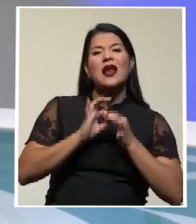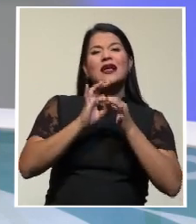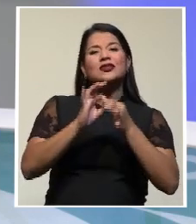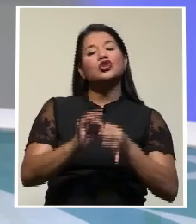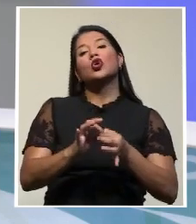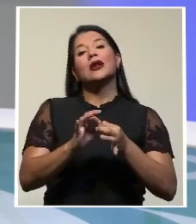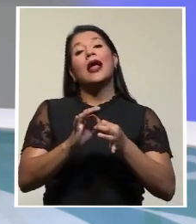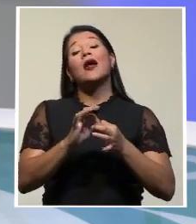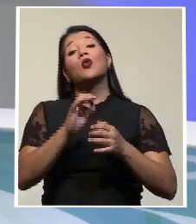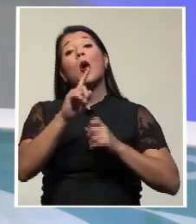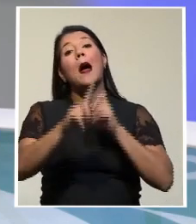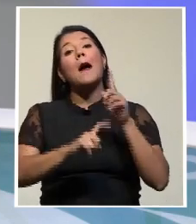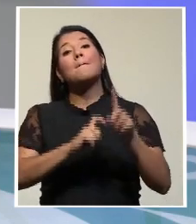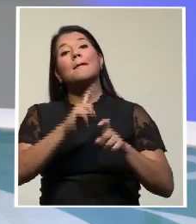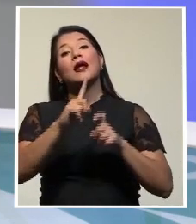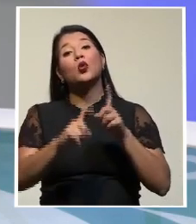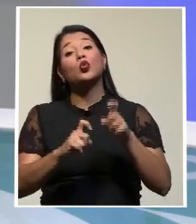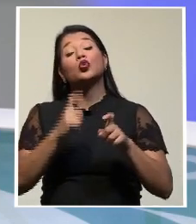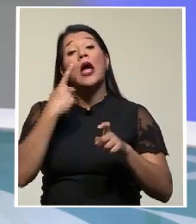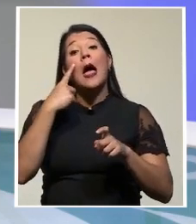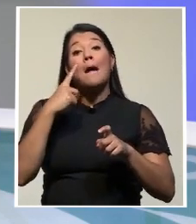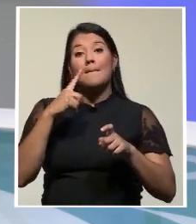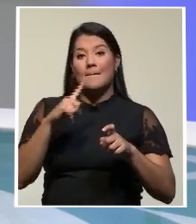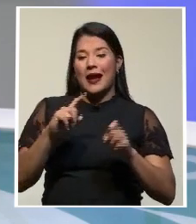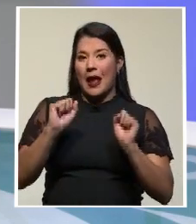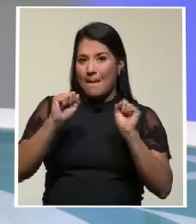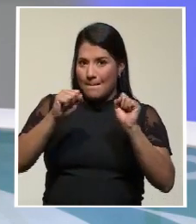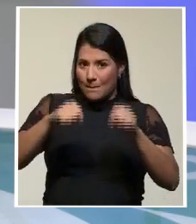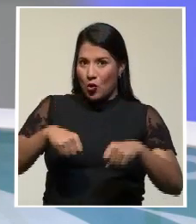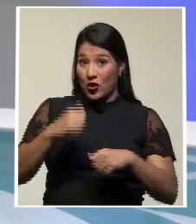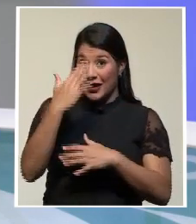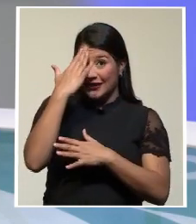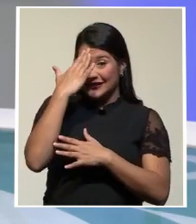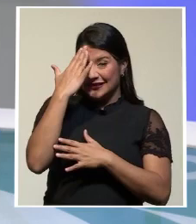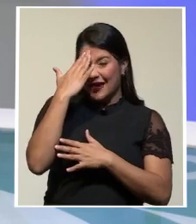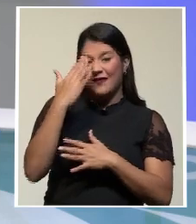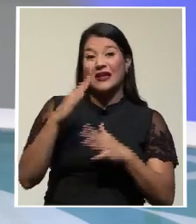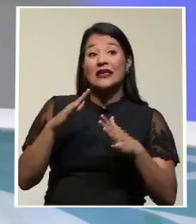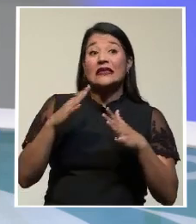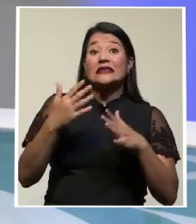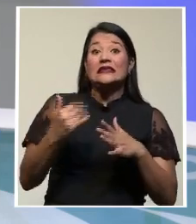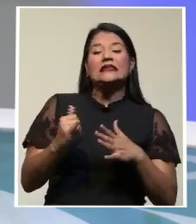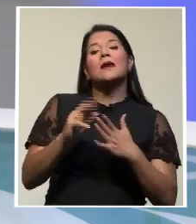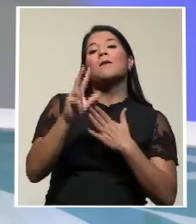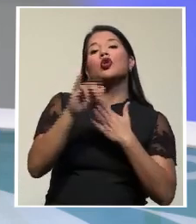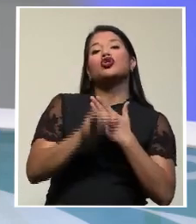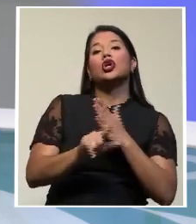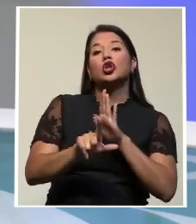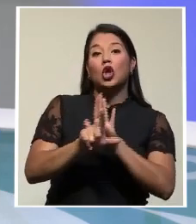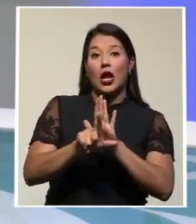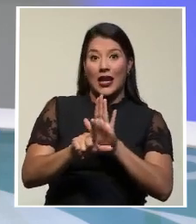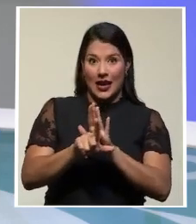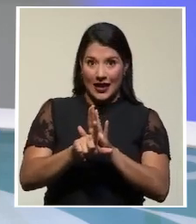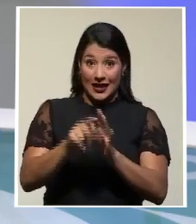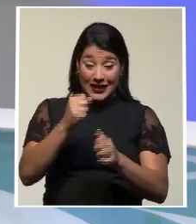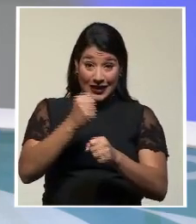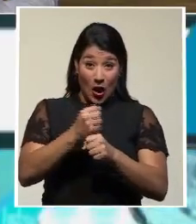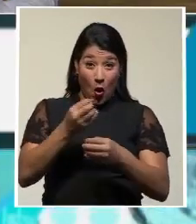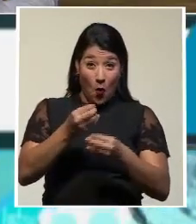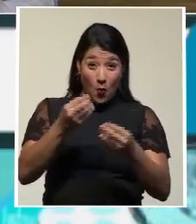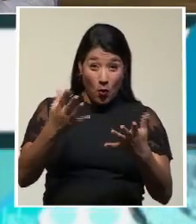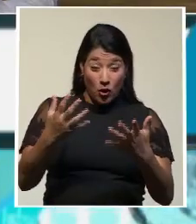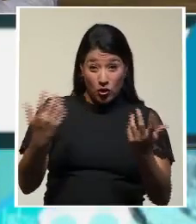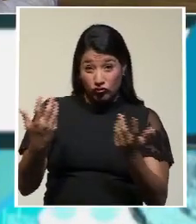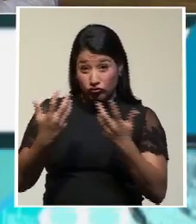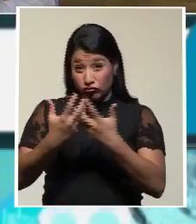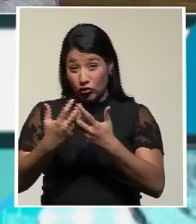para esclarecer la constitucionalidad del proyecto de ley marco de empleo público. Vamos a un pase en vivo con el periodista